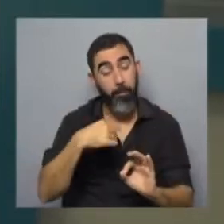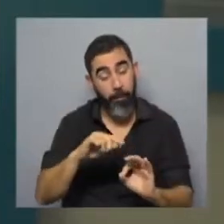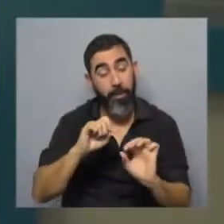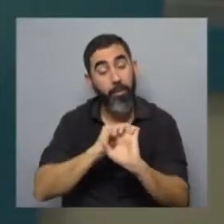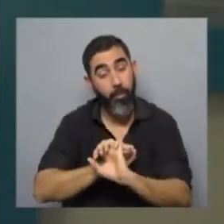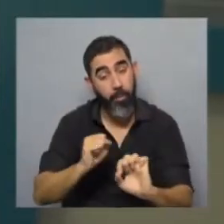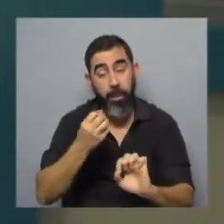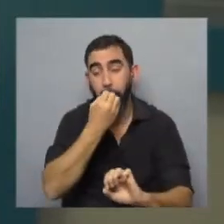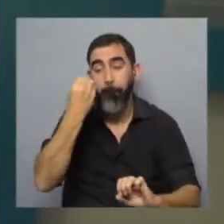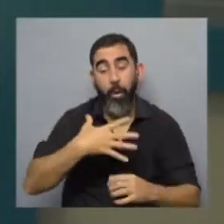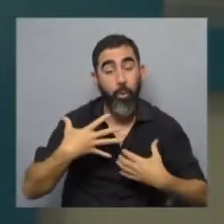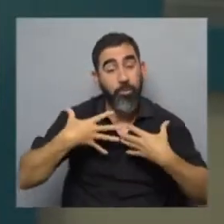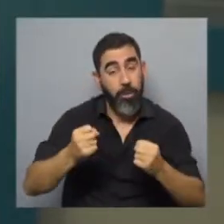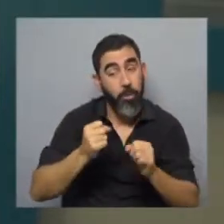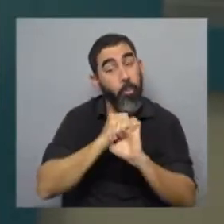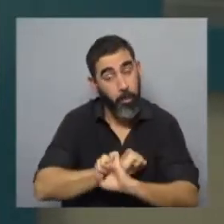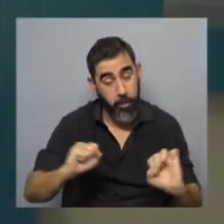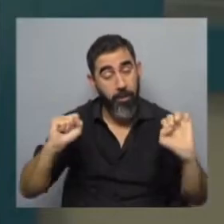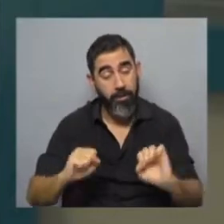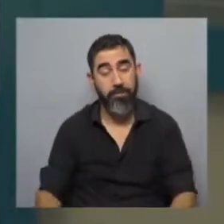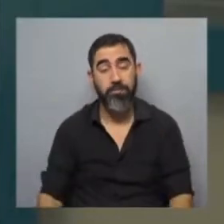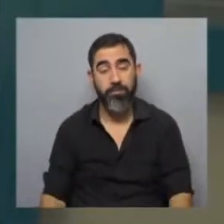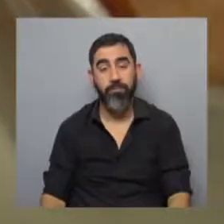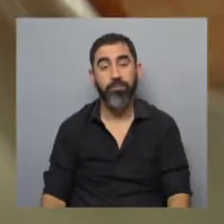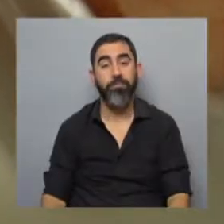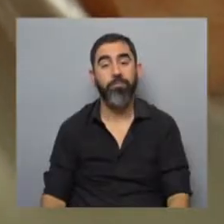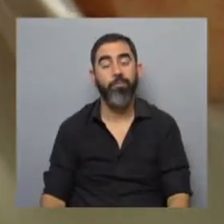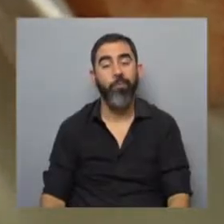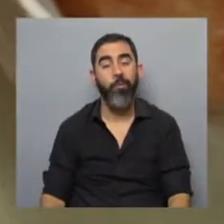por otro lado, sí, desde el punto de vista nutricional, tiene su aporte.